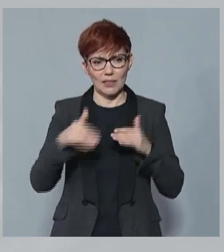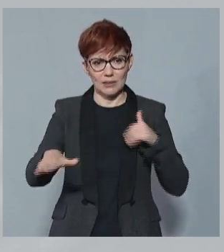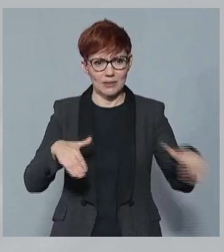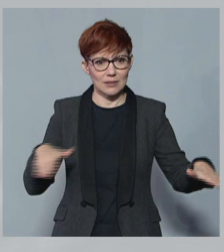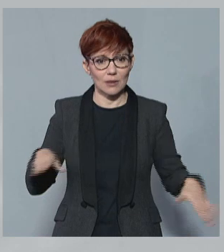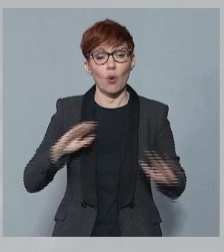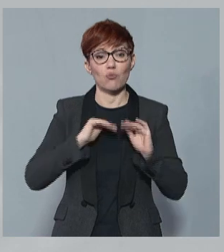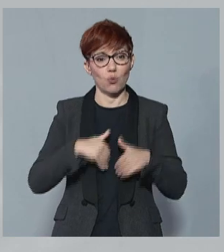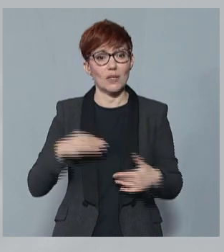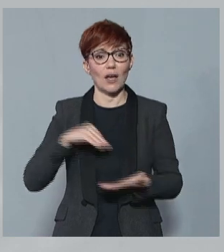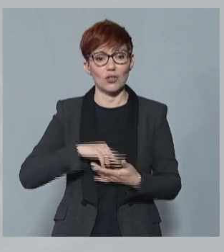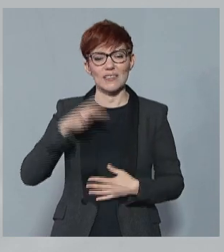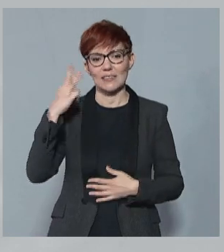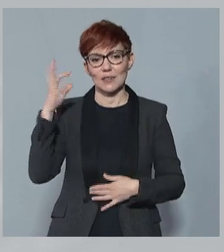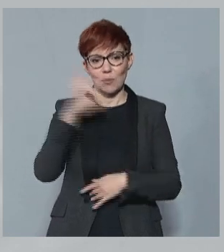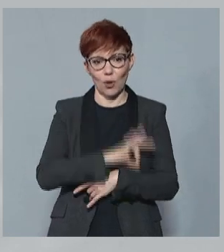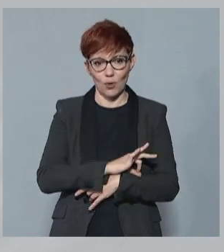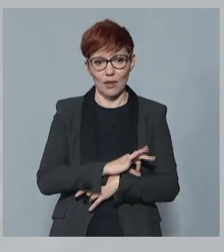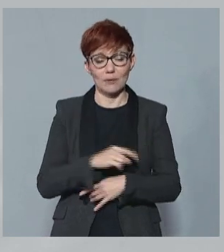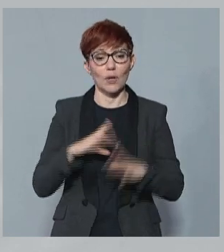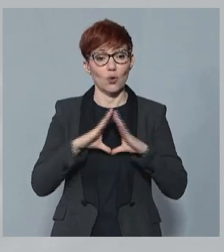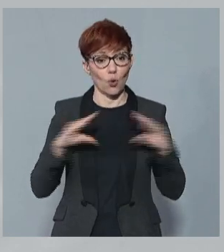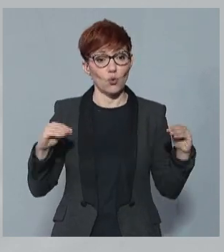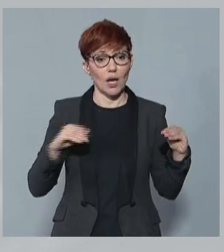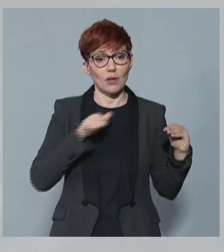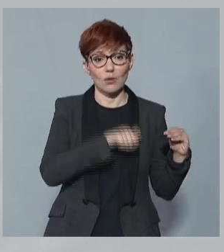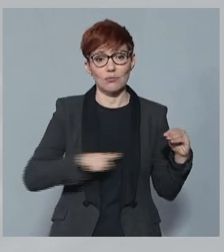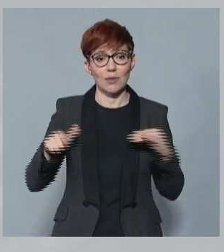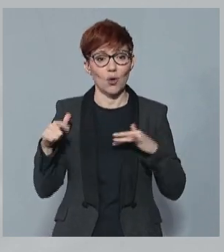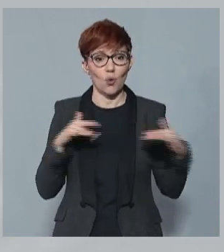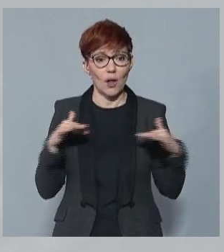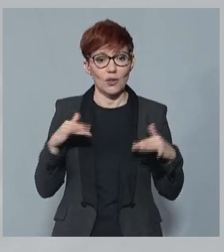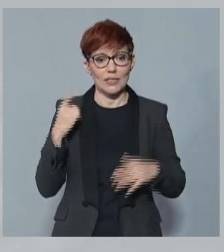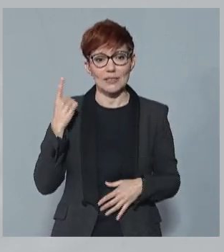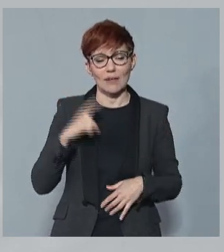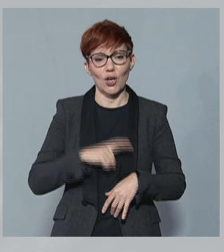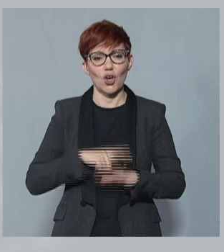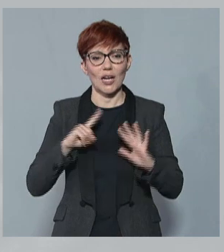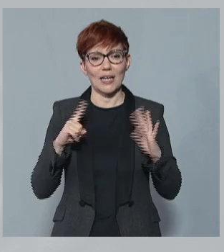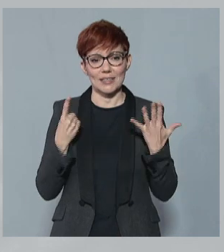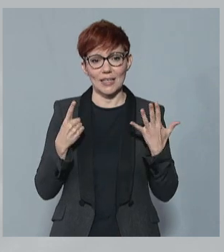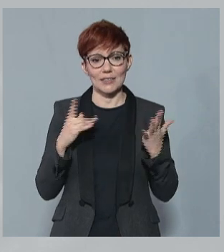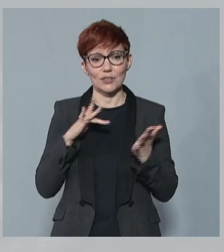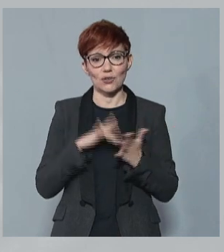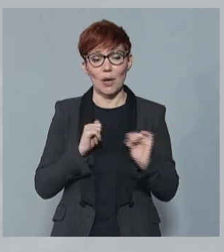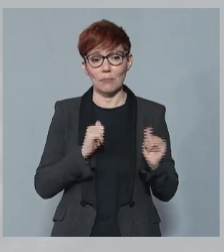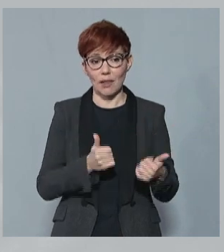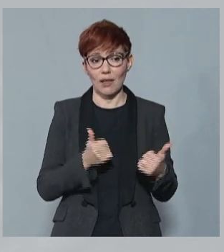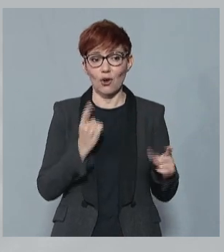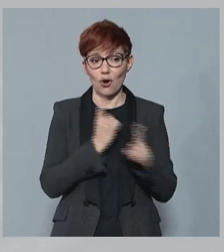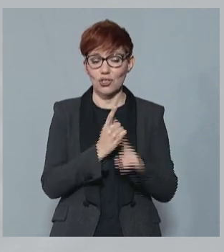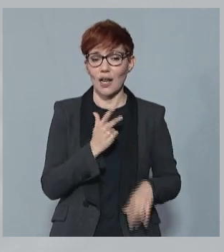por si no fuera suficiente. Los universitarios sabían, lo dicho, lo que se iban a encontrar a partir de las 6, que es cuando empieza ese partido con el Karşıyaka, pero